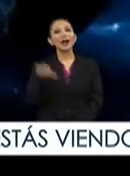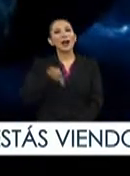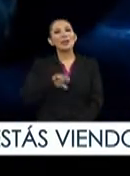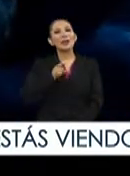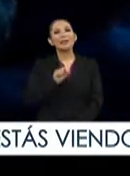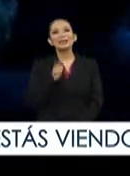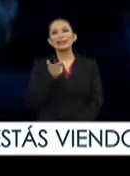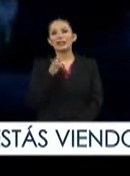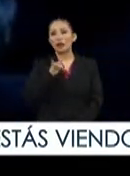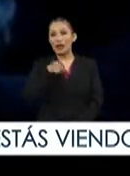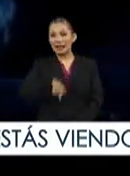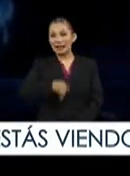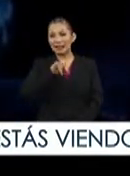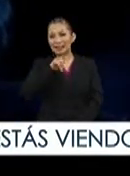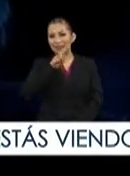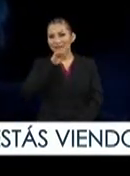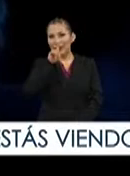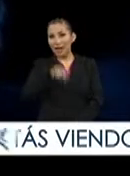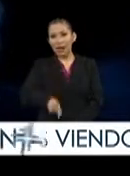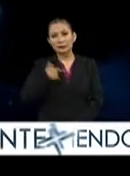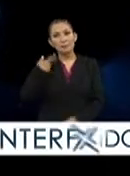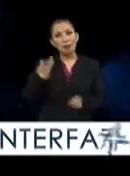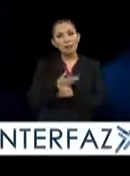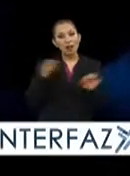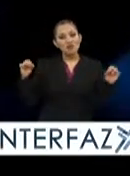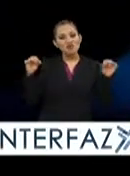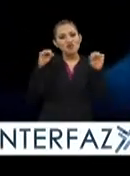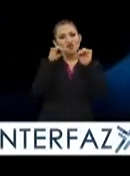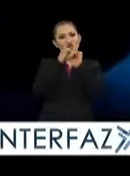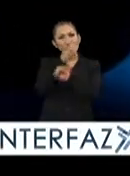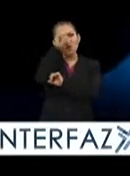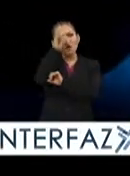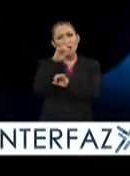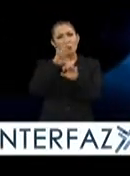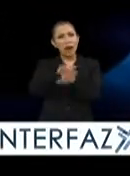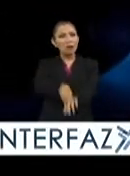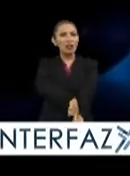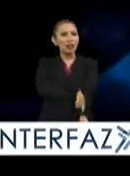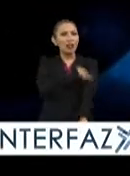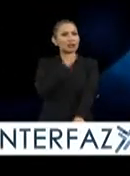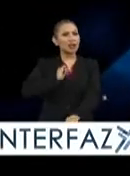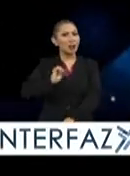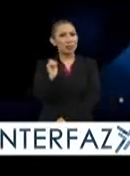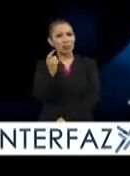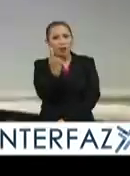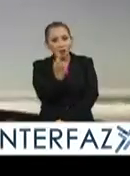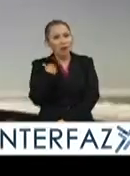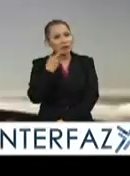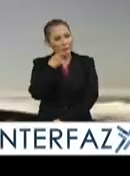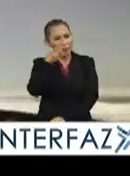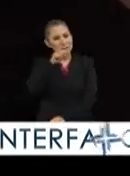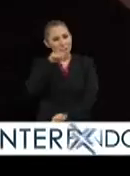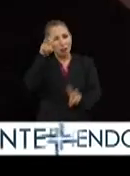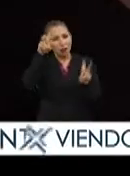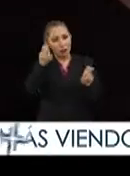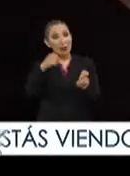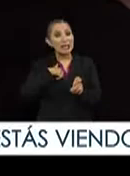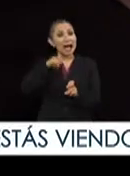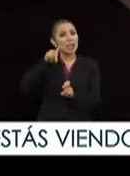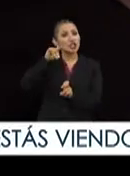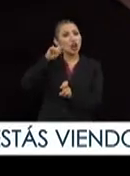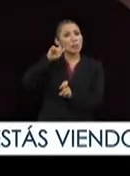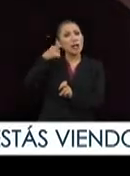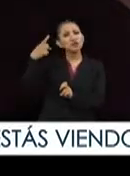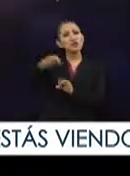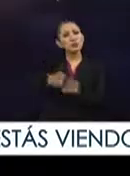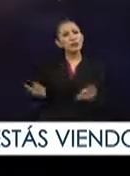Hoy, 27 de julio, en Interfaz, ocurrirá el eclipse total de luna más largo del siglo XXI y hablaremos de la astronomía